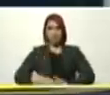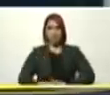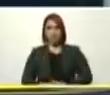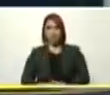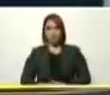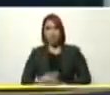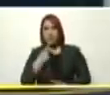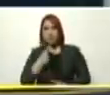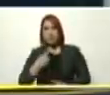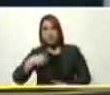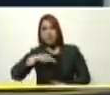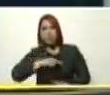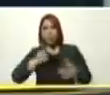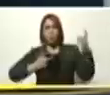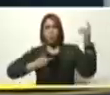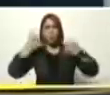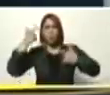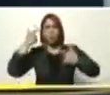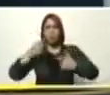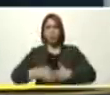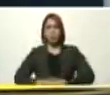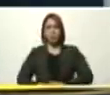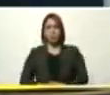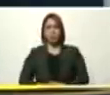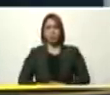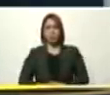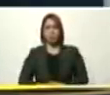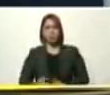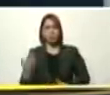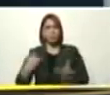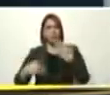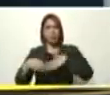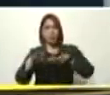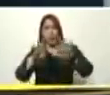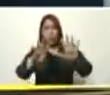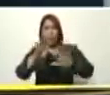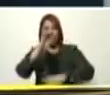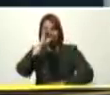Dijo nuestro comandante Hugo Chávez hace 9 años.